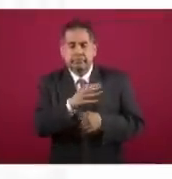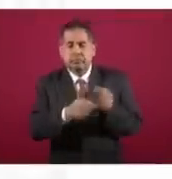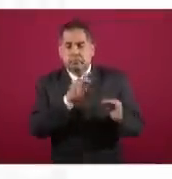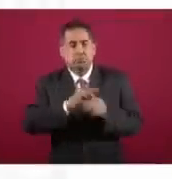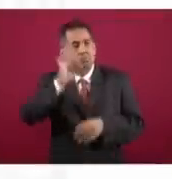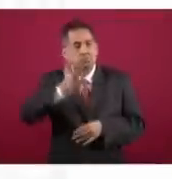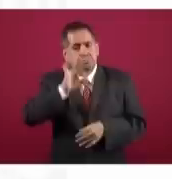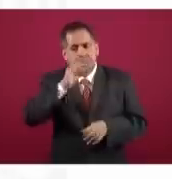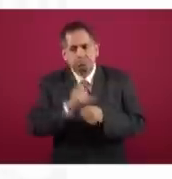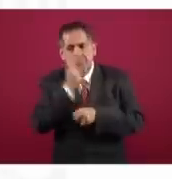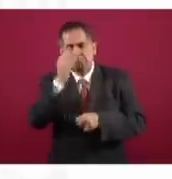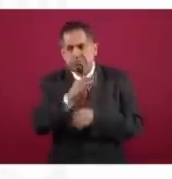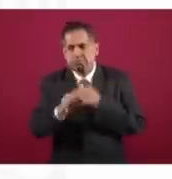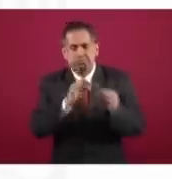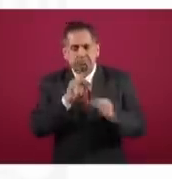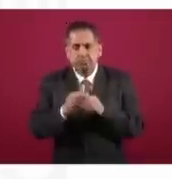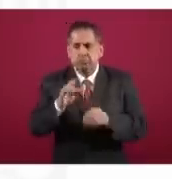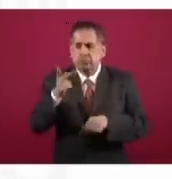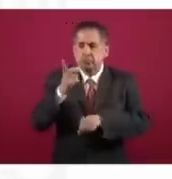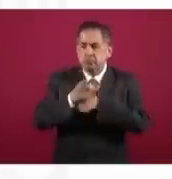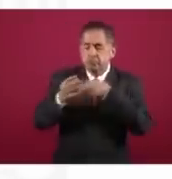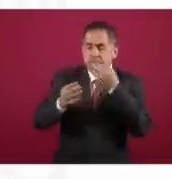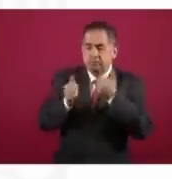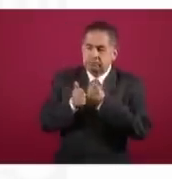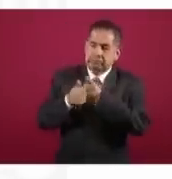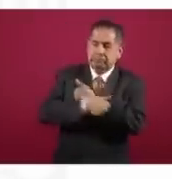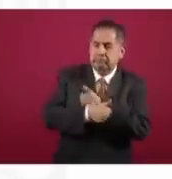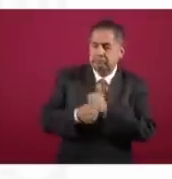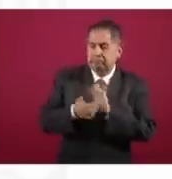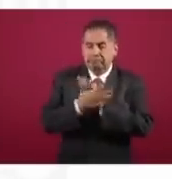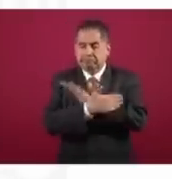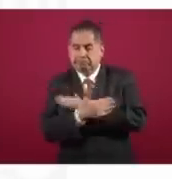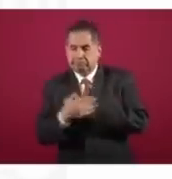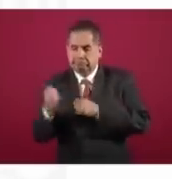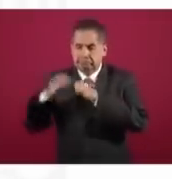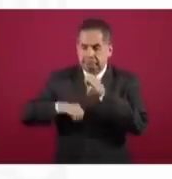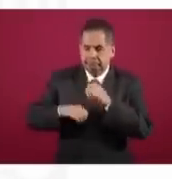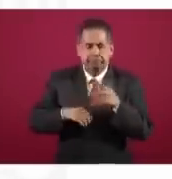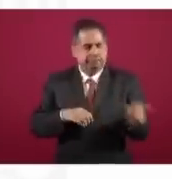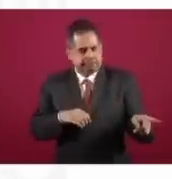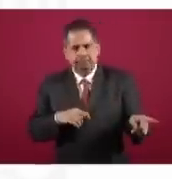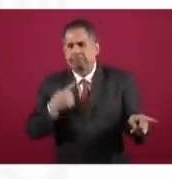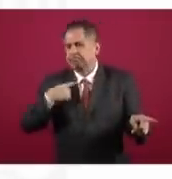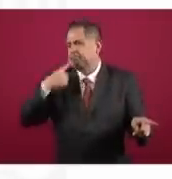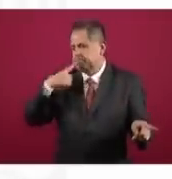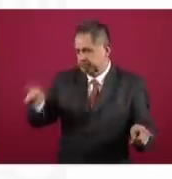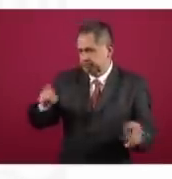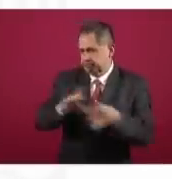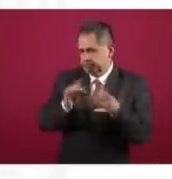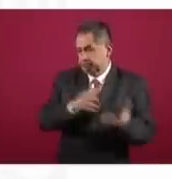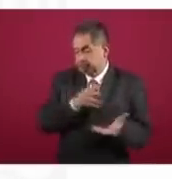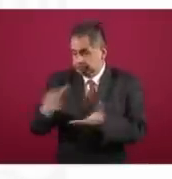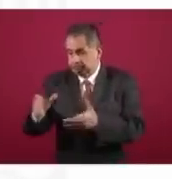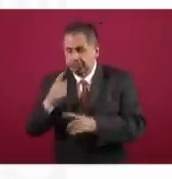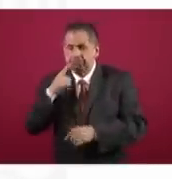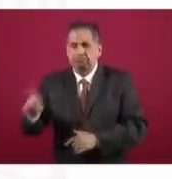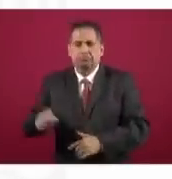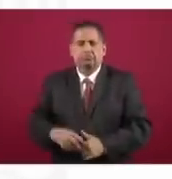ofertas y promociones, publicidad engañosa y negativa a la entrega del producto, bien o